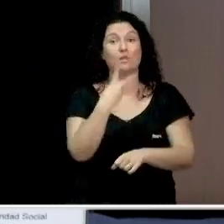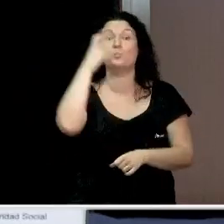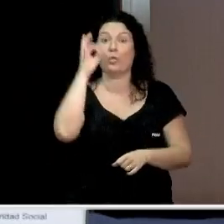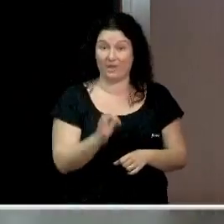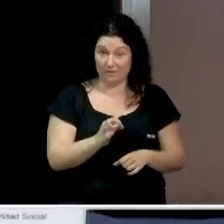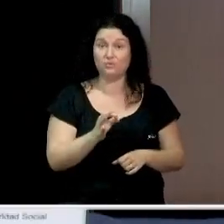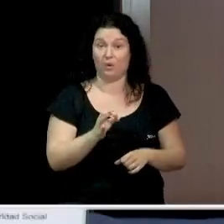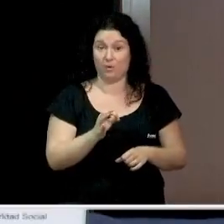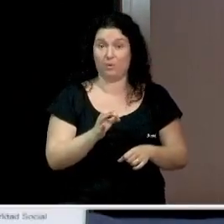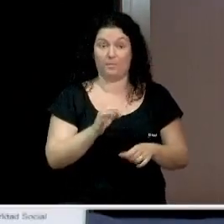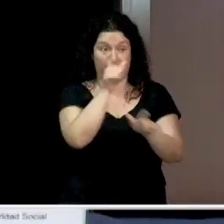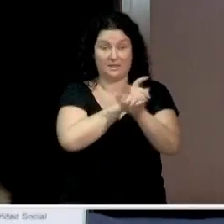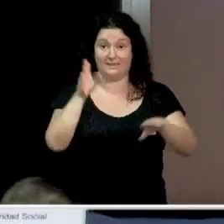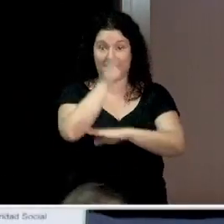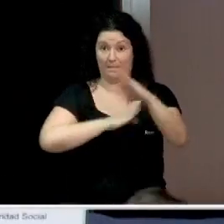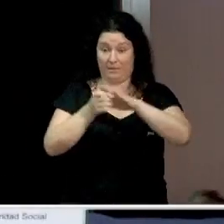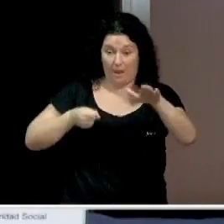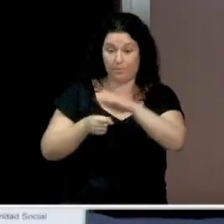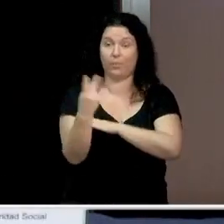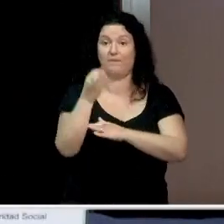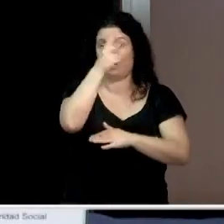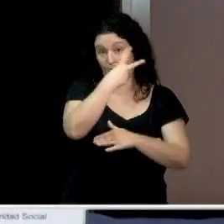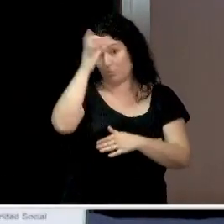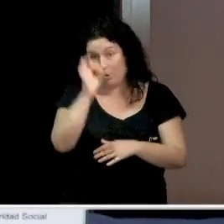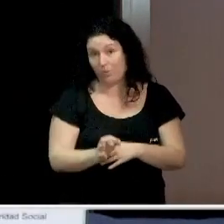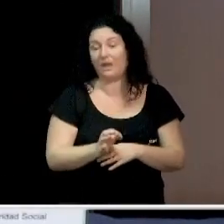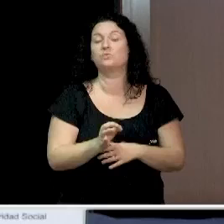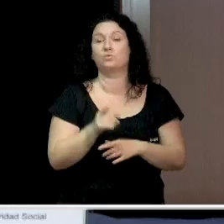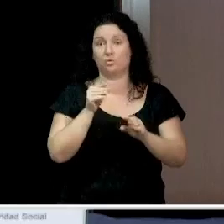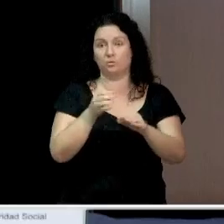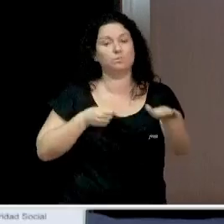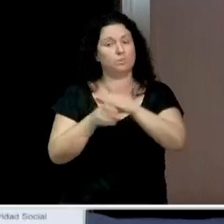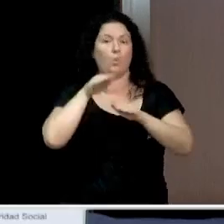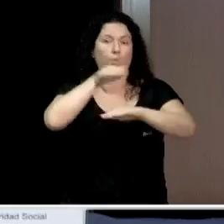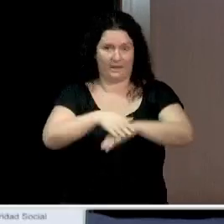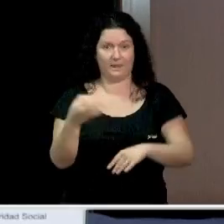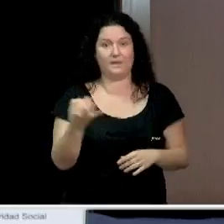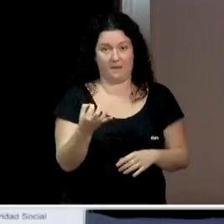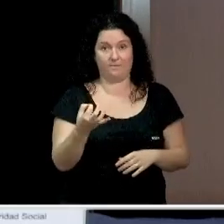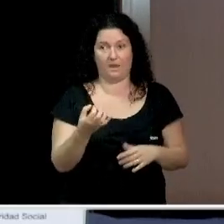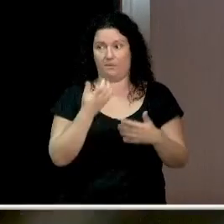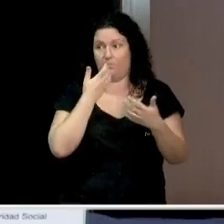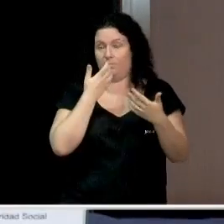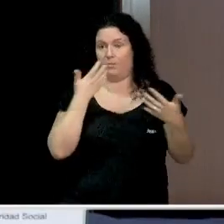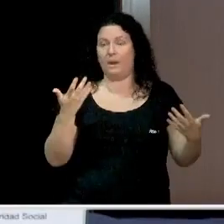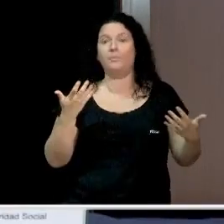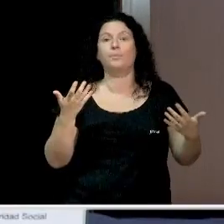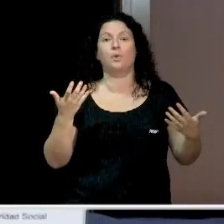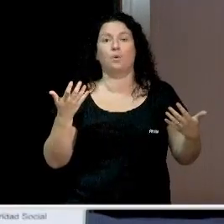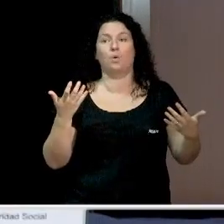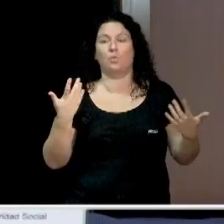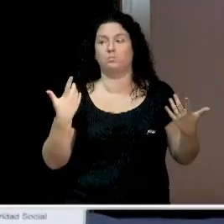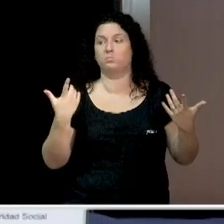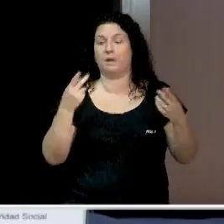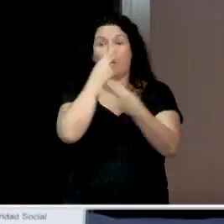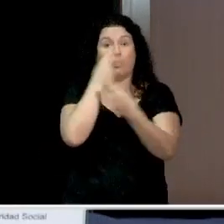2% de puestos de trabajo para personas con discapacidad, que en el caso de ser tratarse de